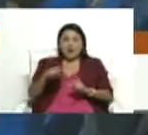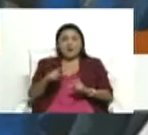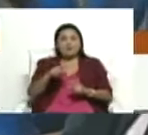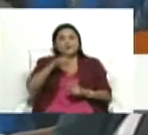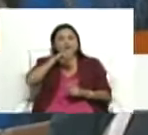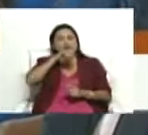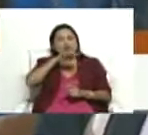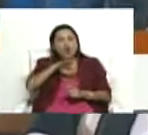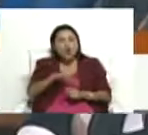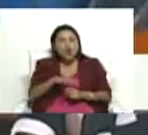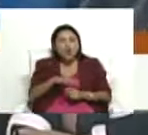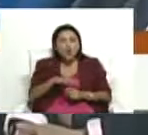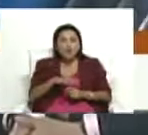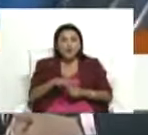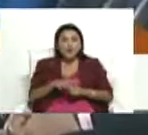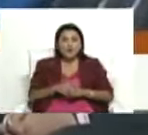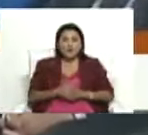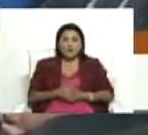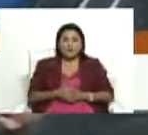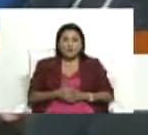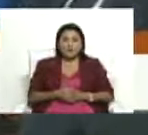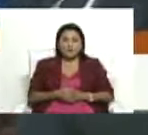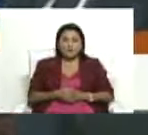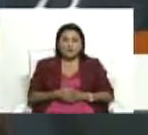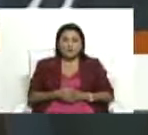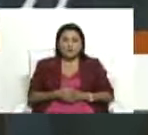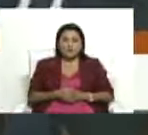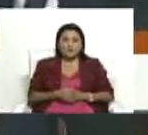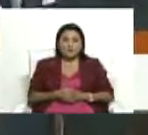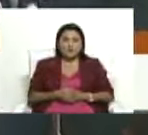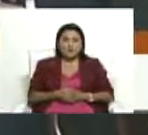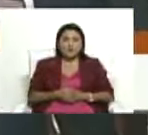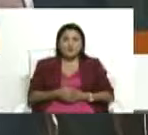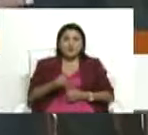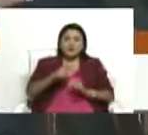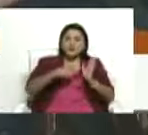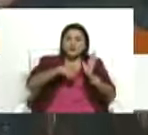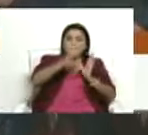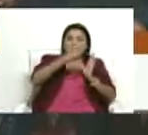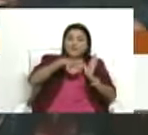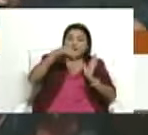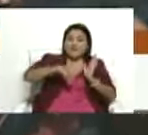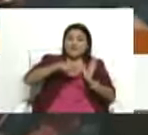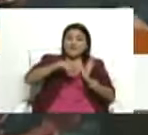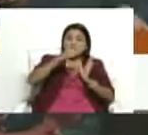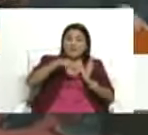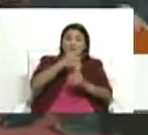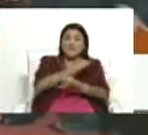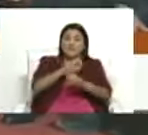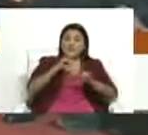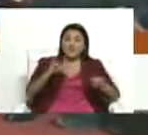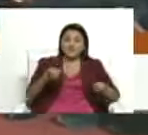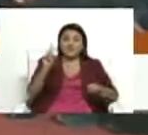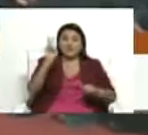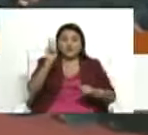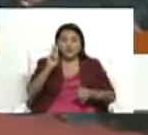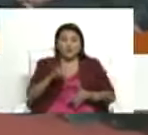historia, que es la sede permanente del acta de nuestra independencia